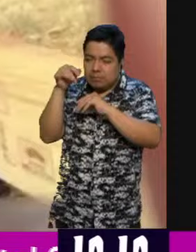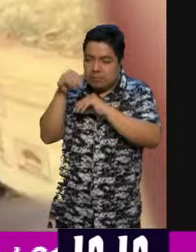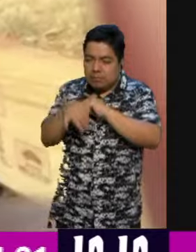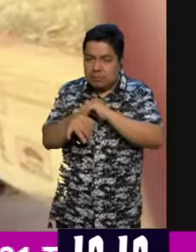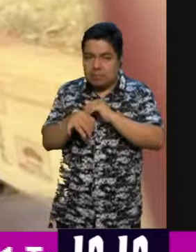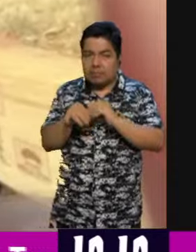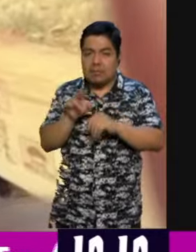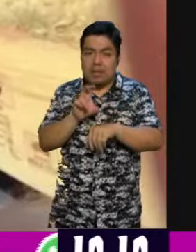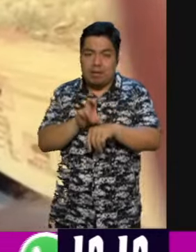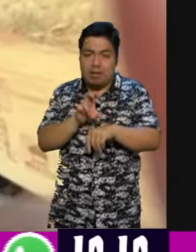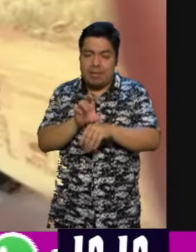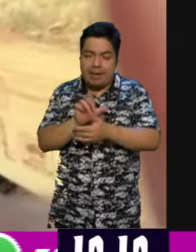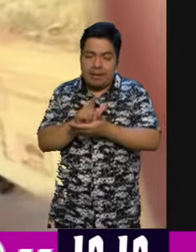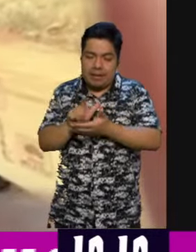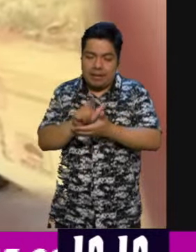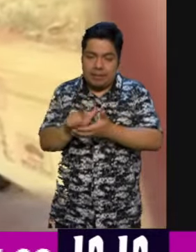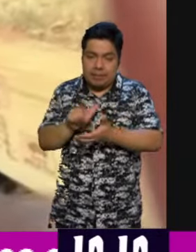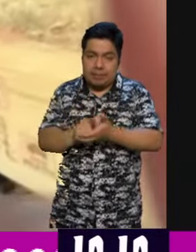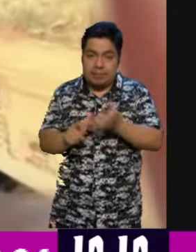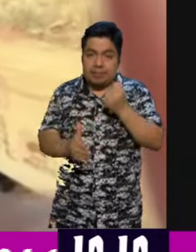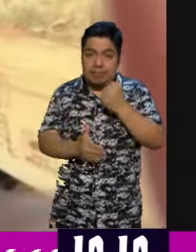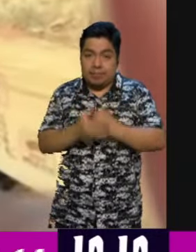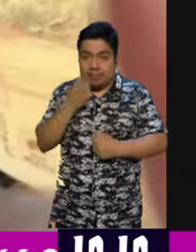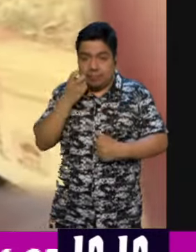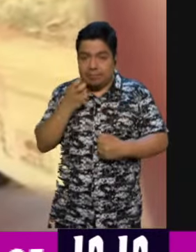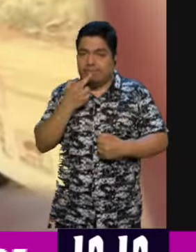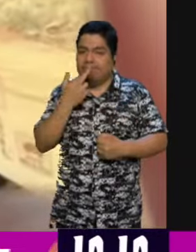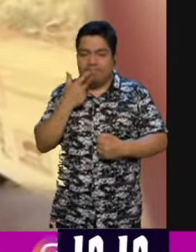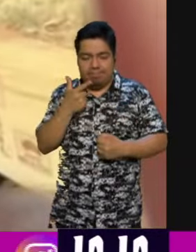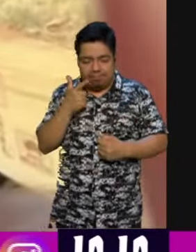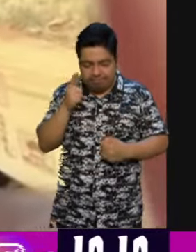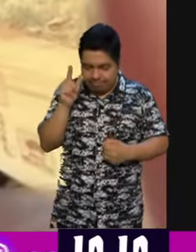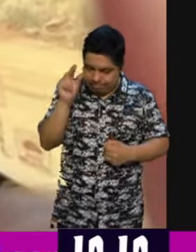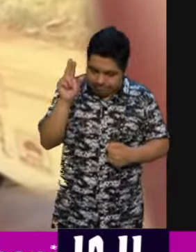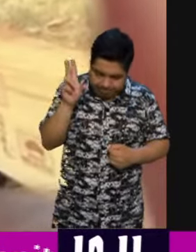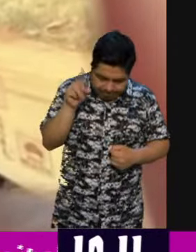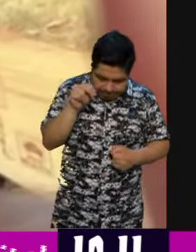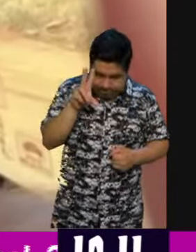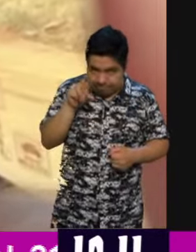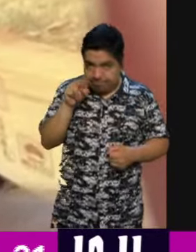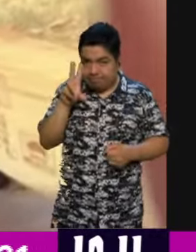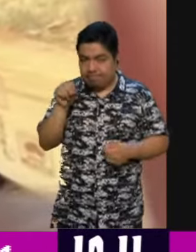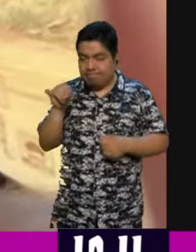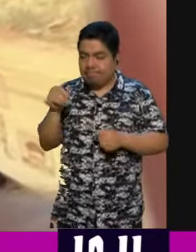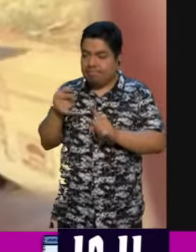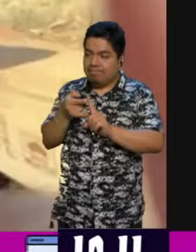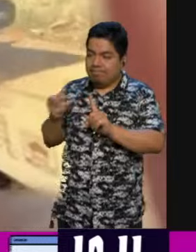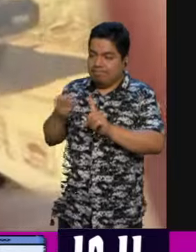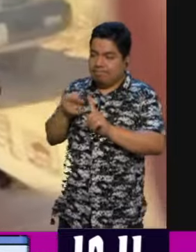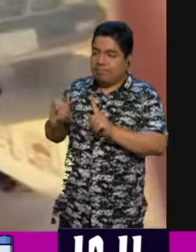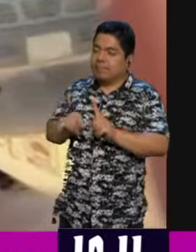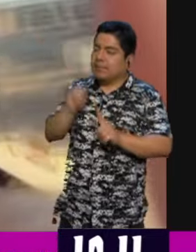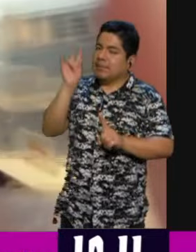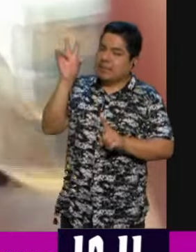huevo, ¿va? Entonces, por eso no es recomendable ponerlo, definitivamente no van en la puerta del refrigerador, es